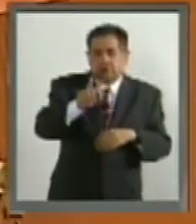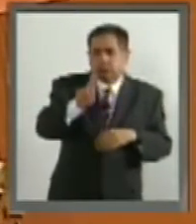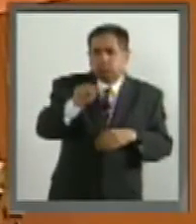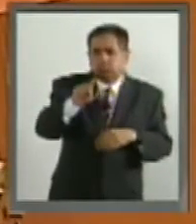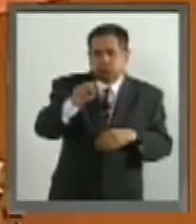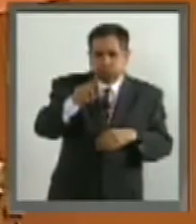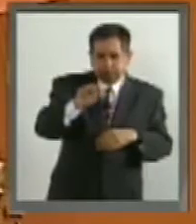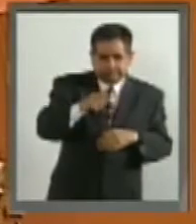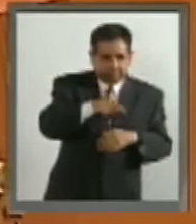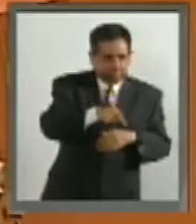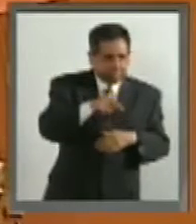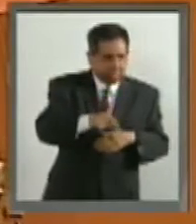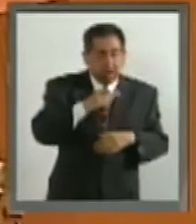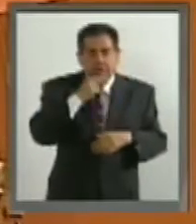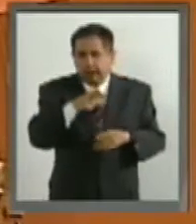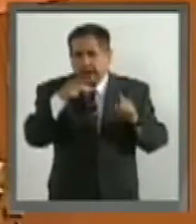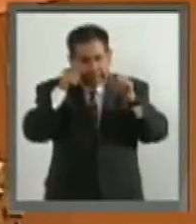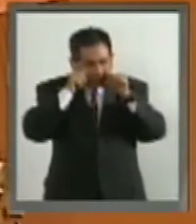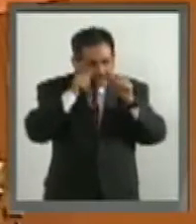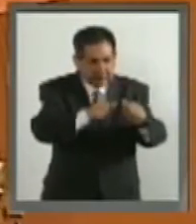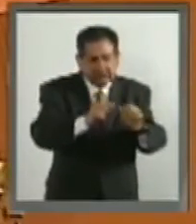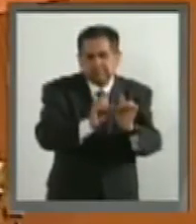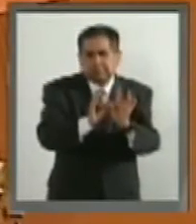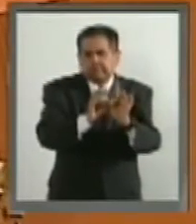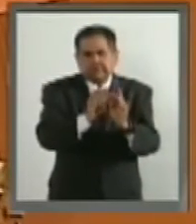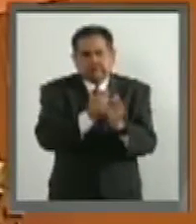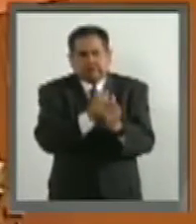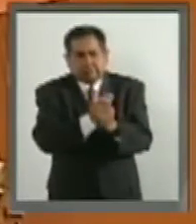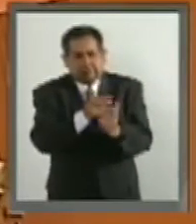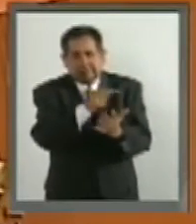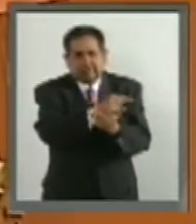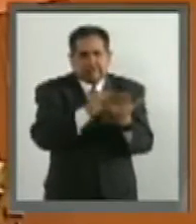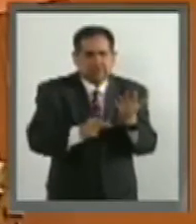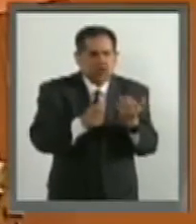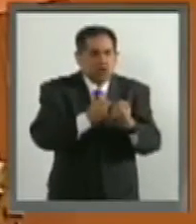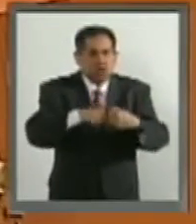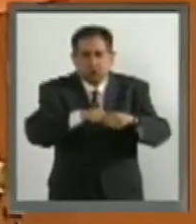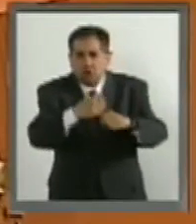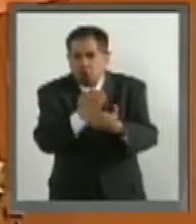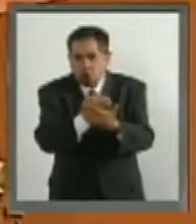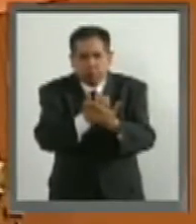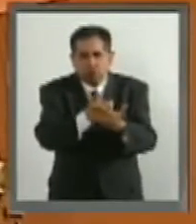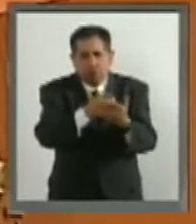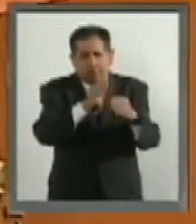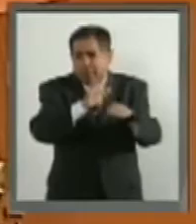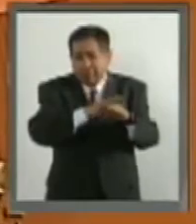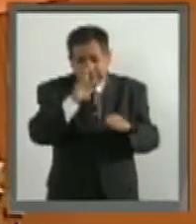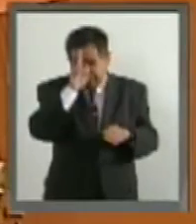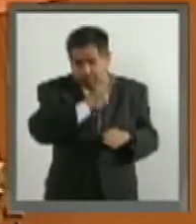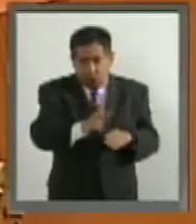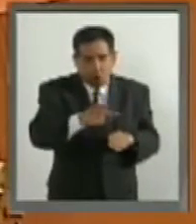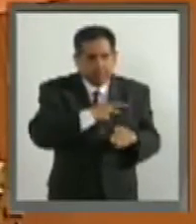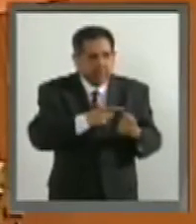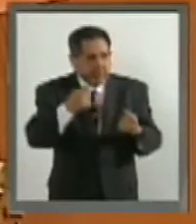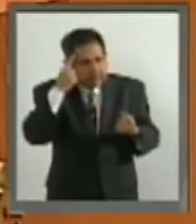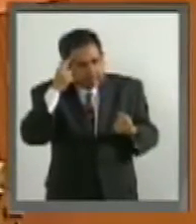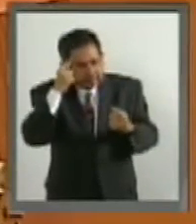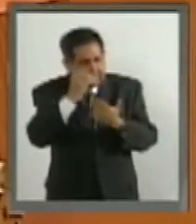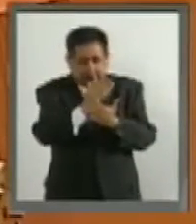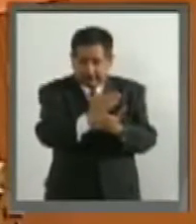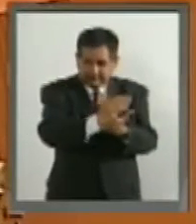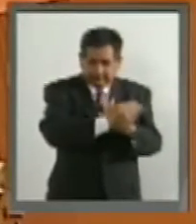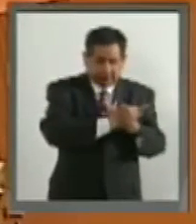vulnerabilidad por circunstancias específicas de carácter socioeconómico, físico, mental,